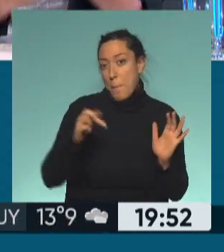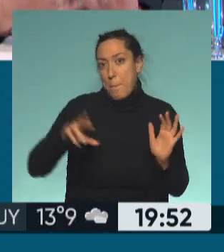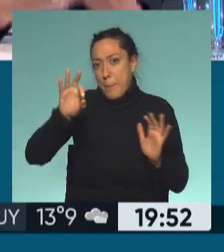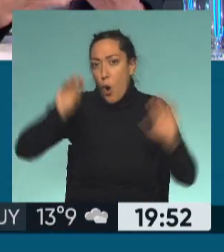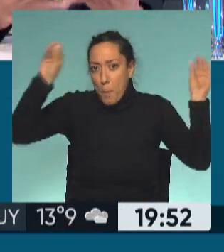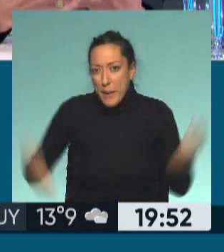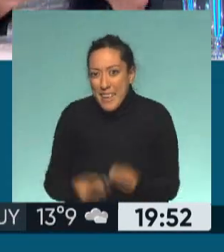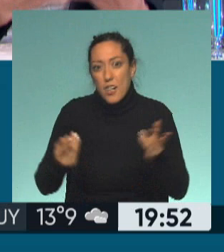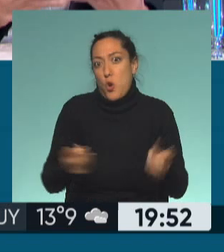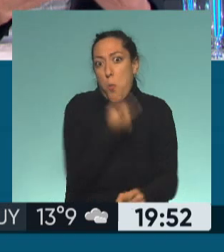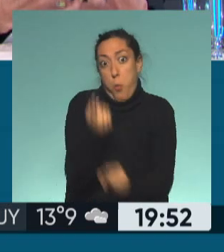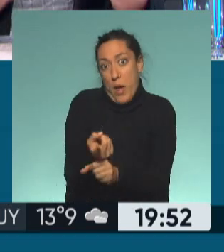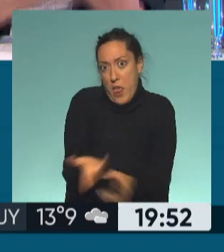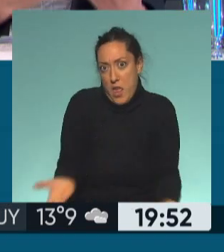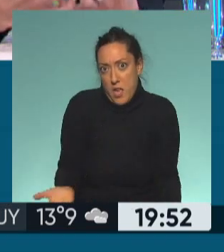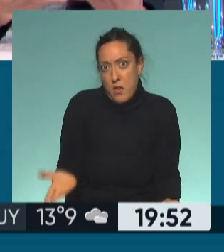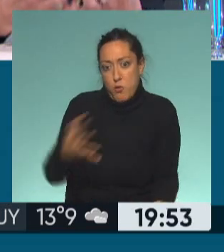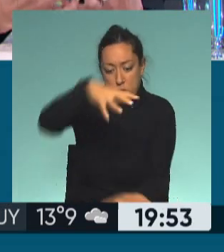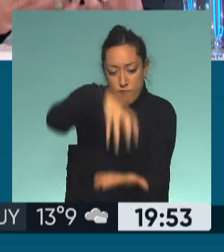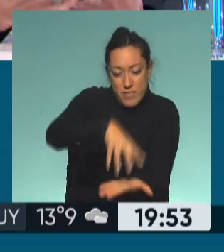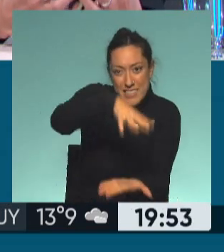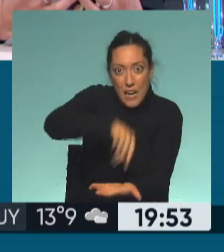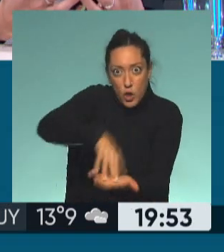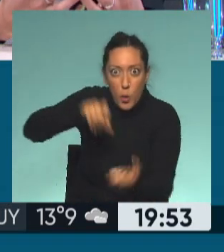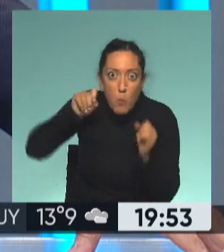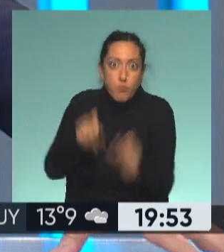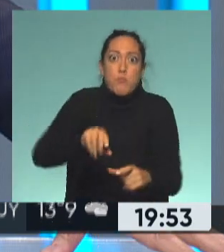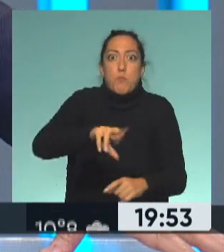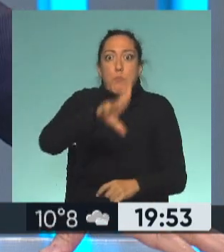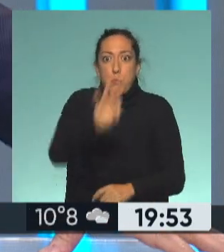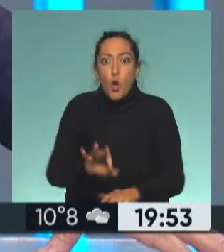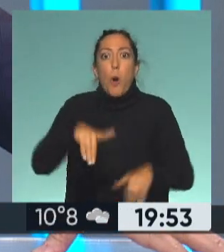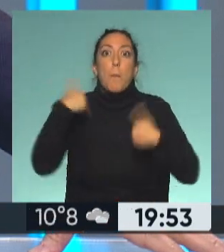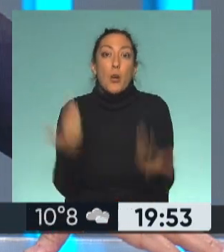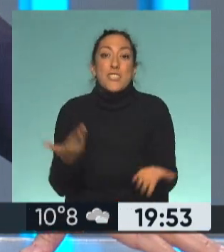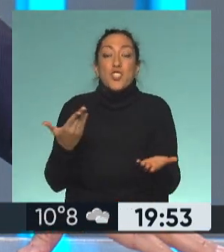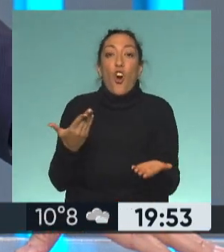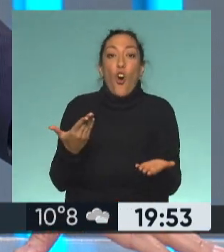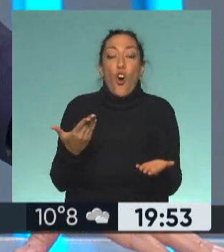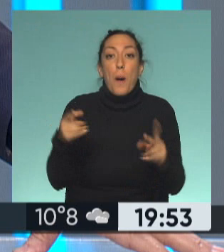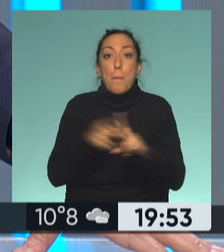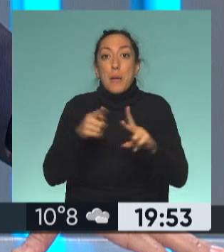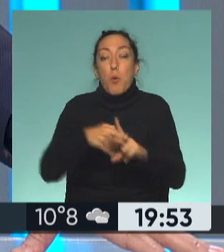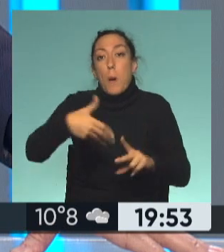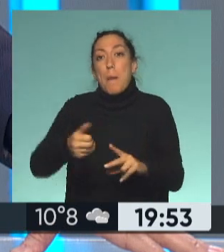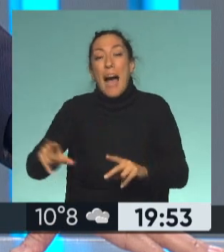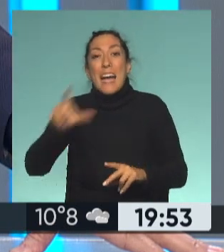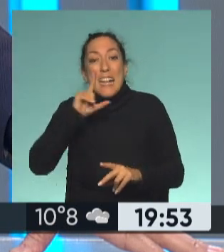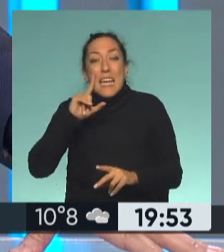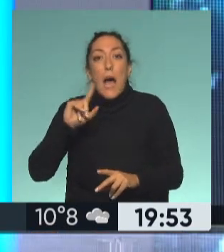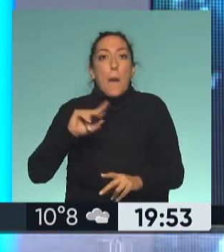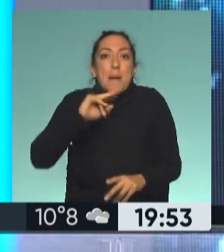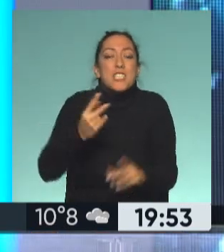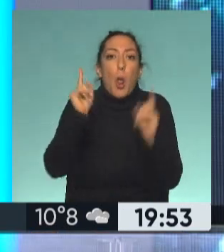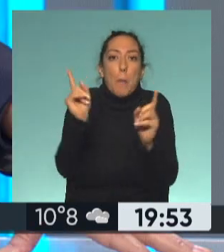permitirse perder su bastión, Ah, su mirá lo que territorio. decís. Pero por eso Entonces, lo quiere poner a Macri, que es el Exactamente. mismo apellido.